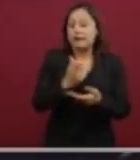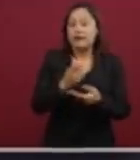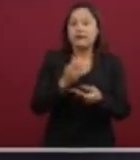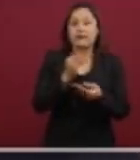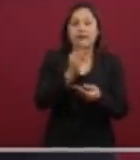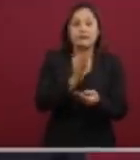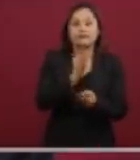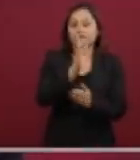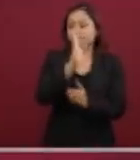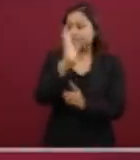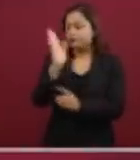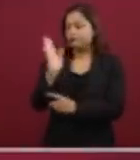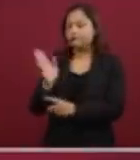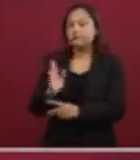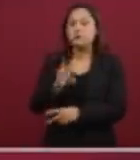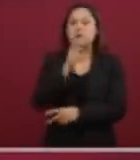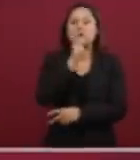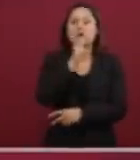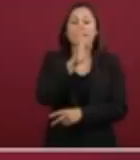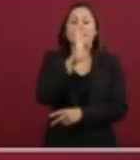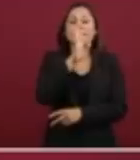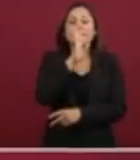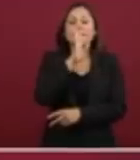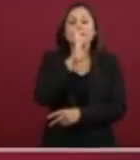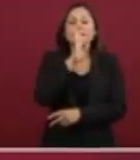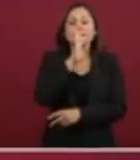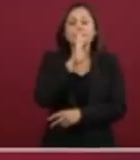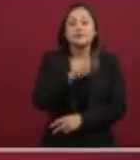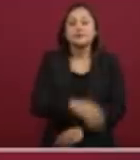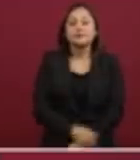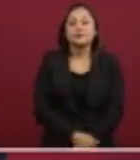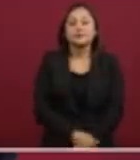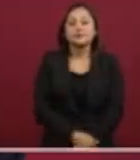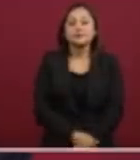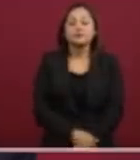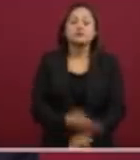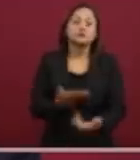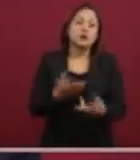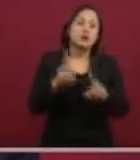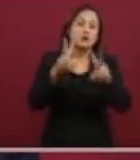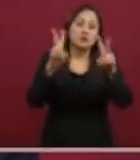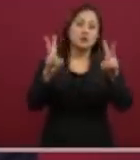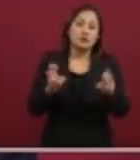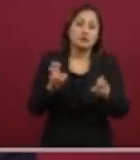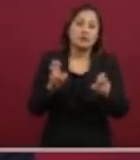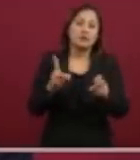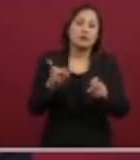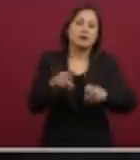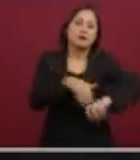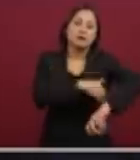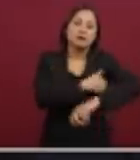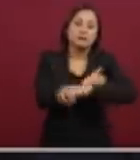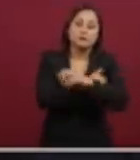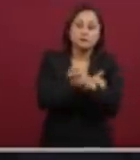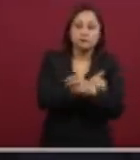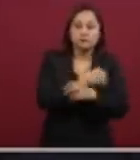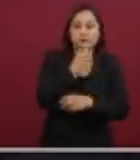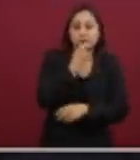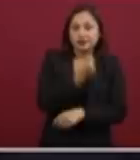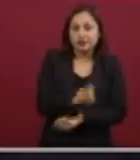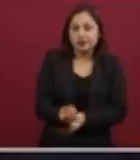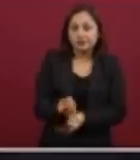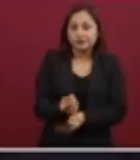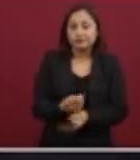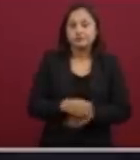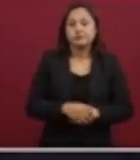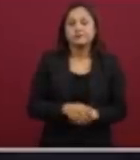madres de familias de las estancias infantiles, que ya se